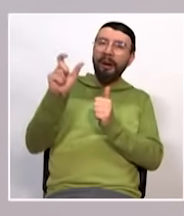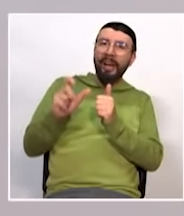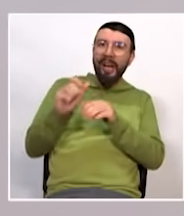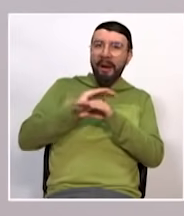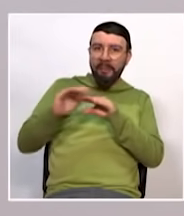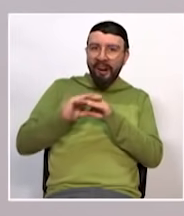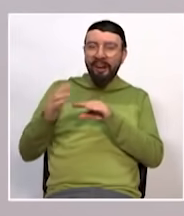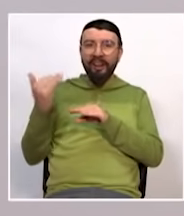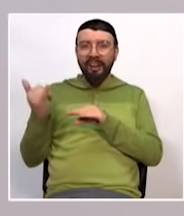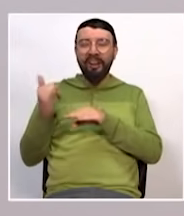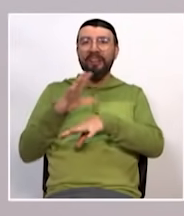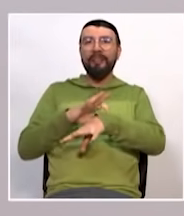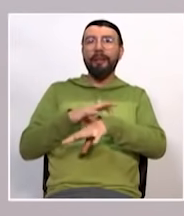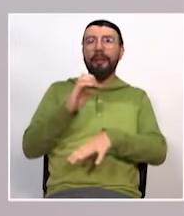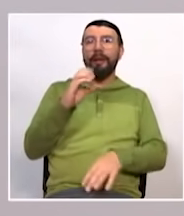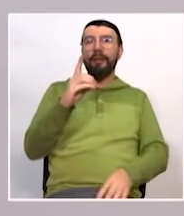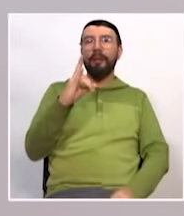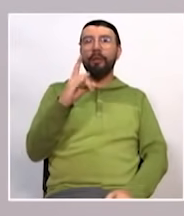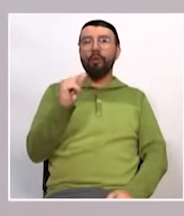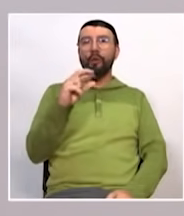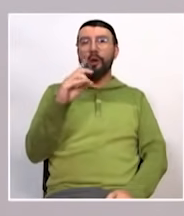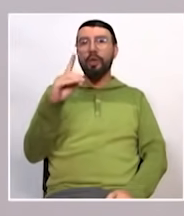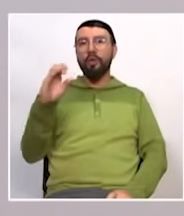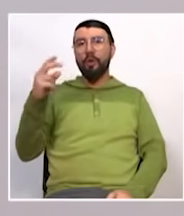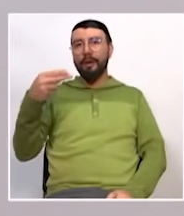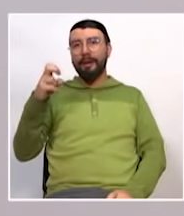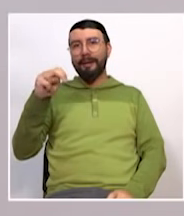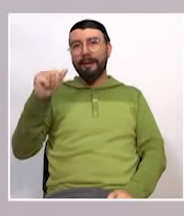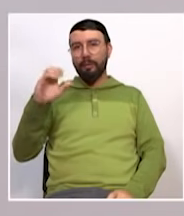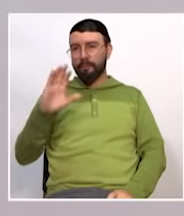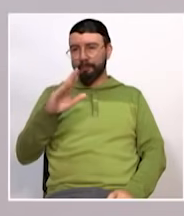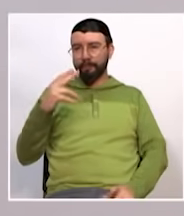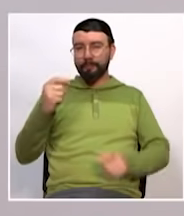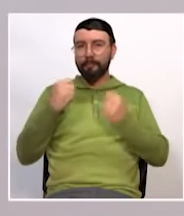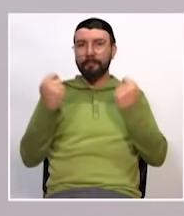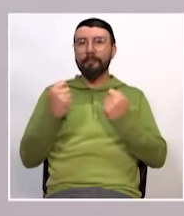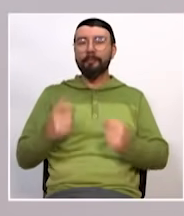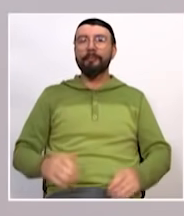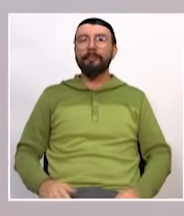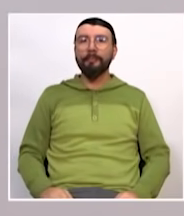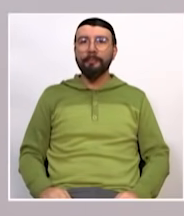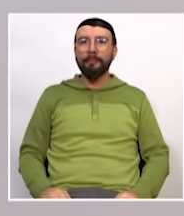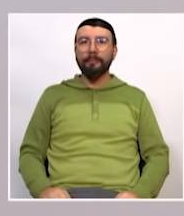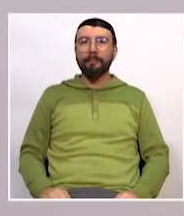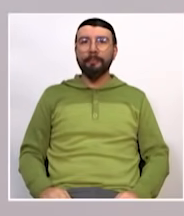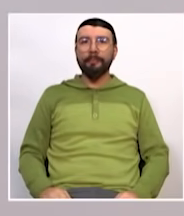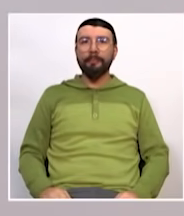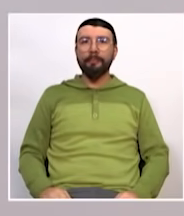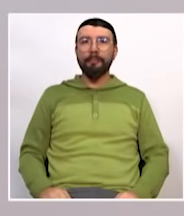el doctor eduardo nado se va yo psicólogo vamos a un mensaje ya volvemos en conexión vital